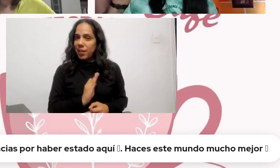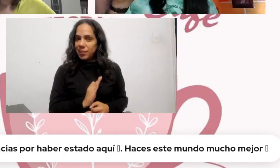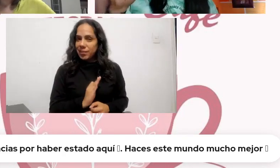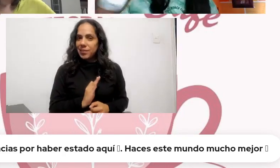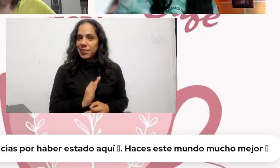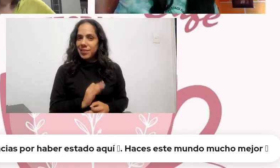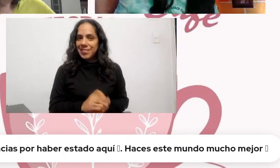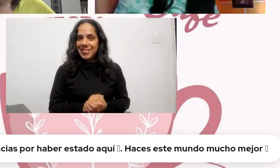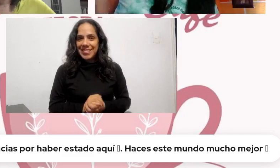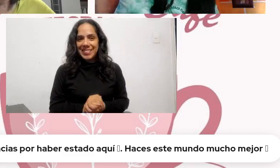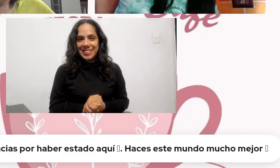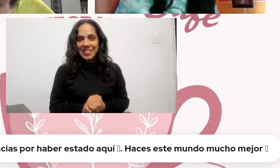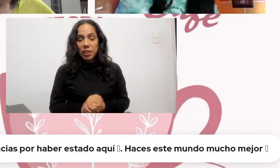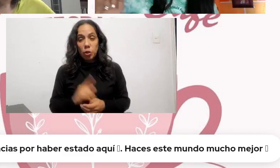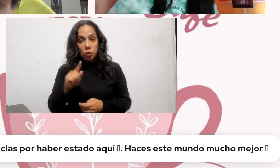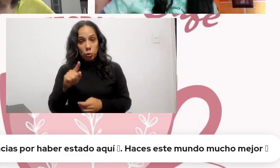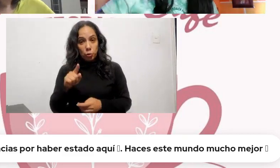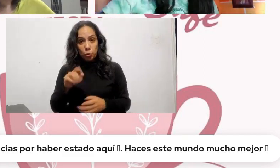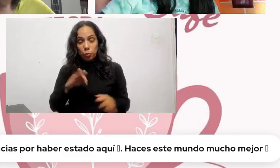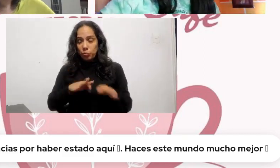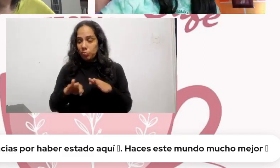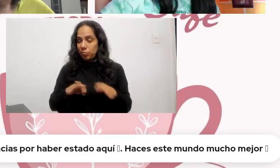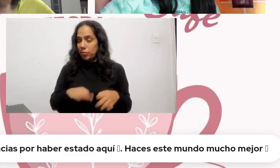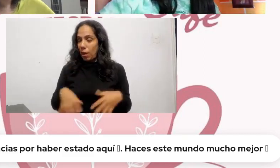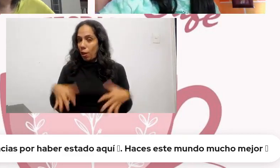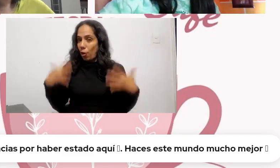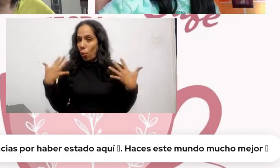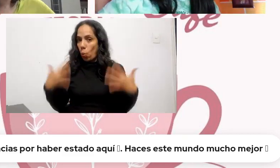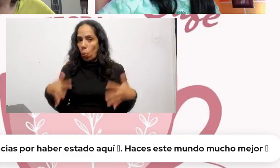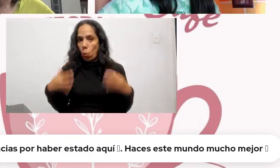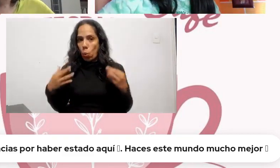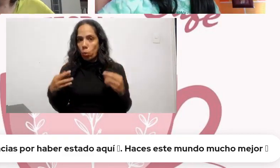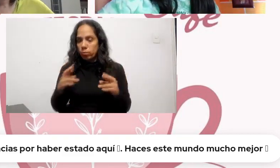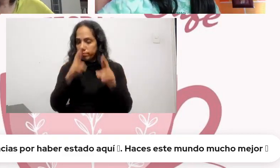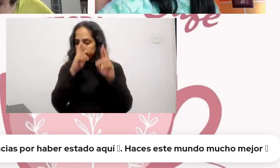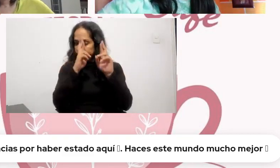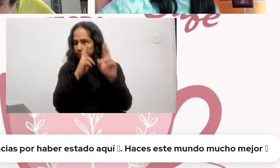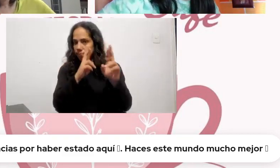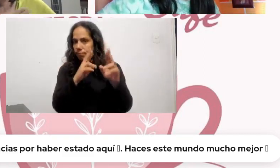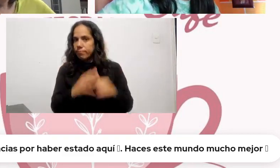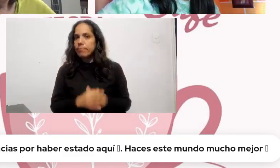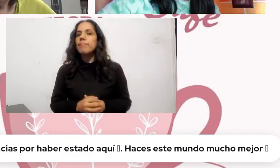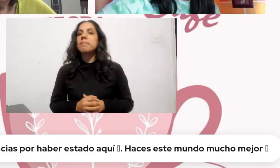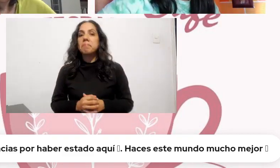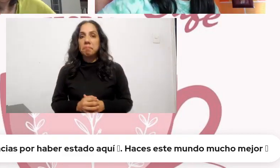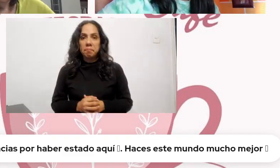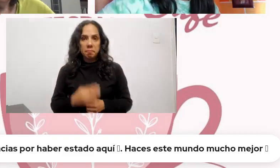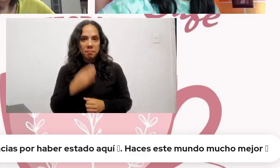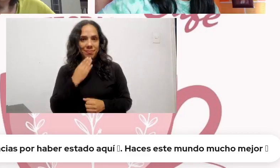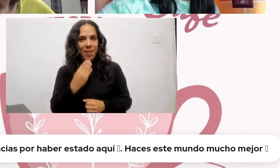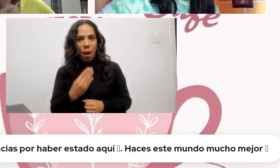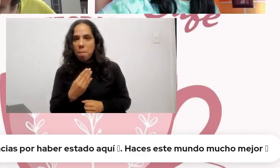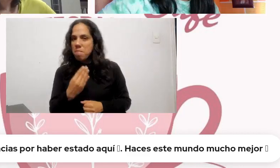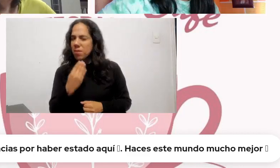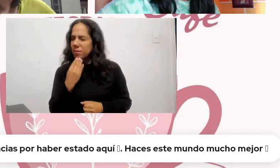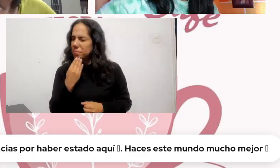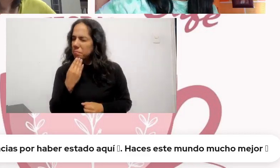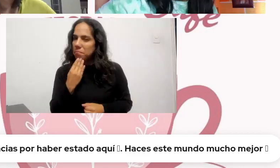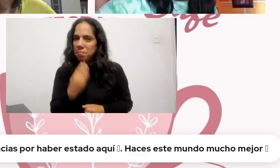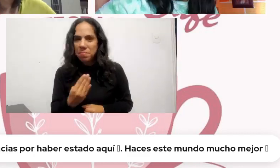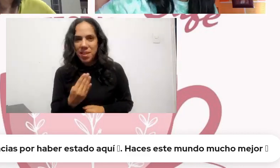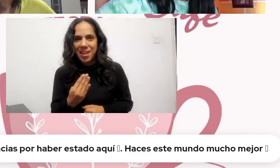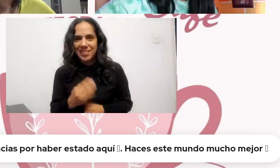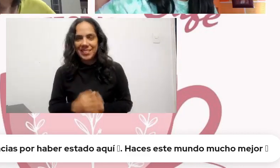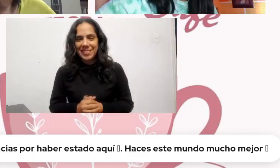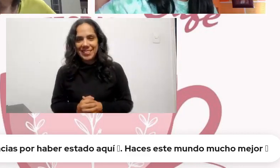lo estás haciendo extraordinariamente, de verdad, como decía, ¿no? Cuando tuvimos oportunidad de platicar, bueno, también agradezco